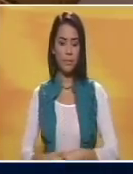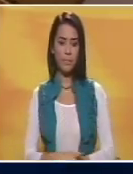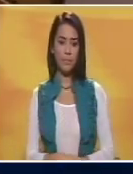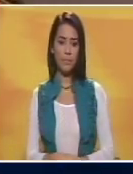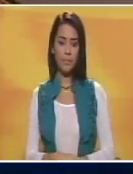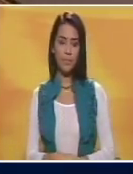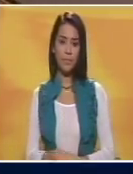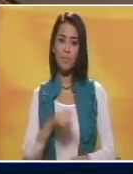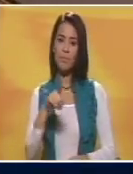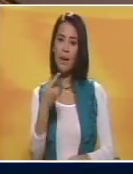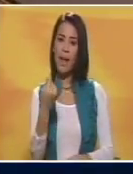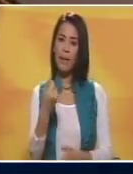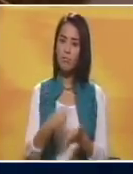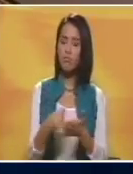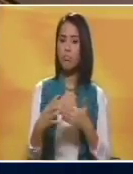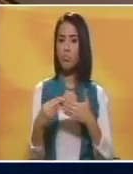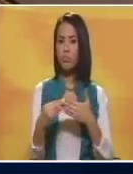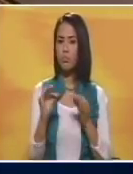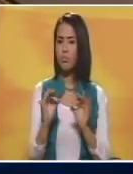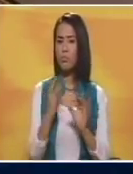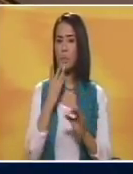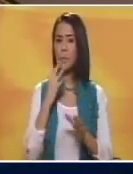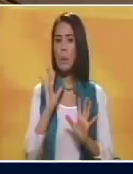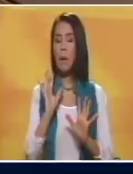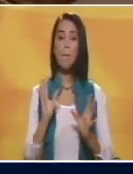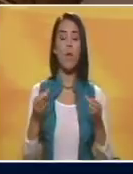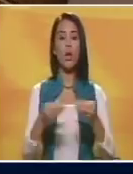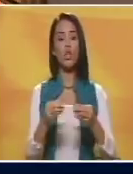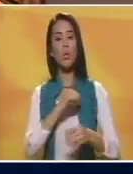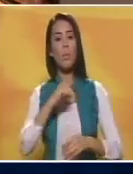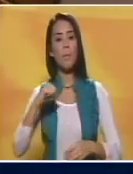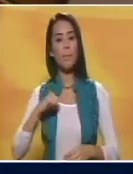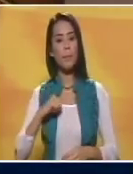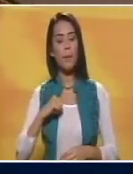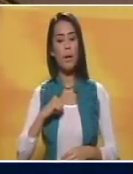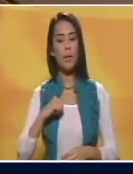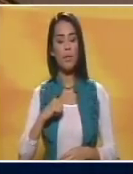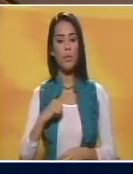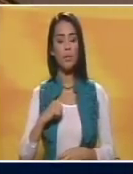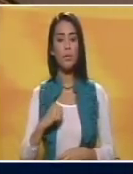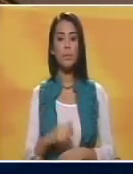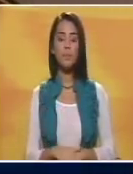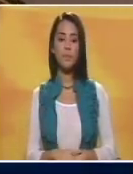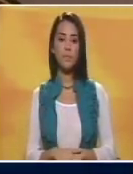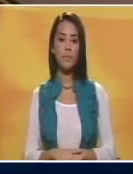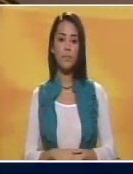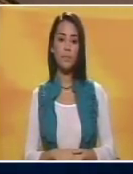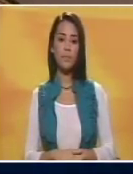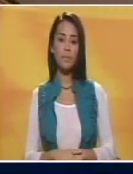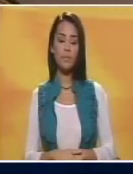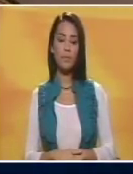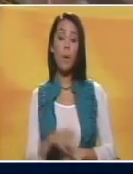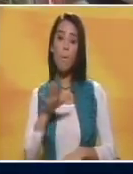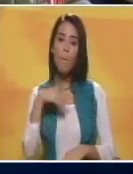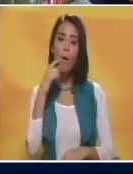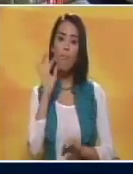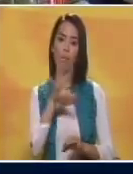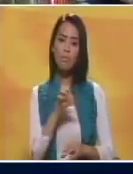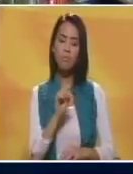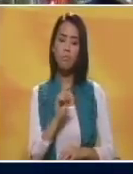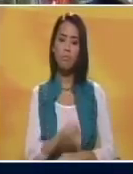para que el acceso a la divisa, que el sector privado subasta entre sí a través de la plataforma DICOM, pueda ir